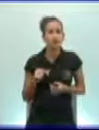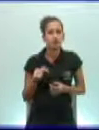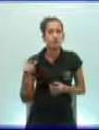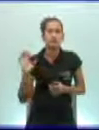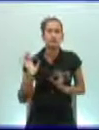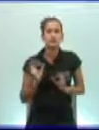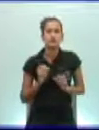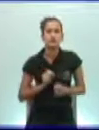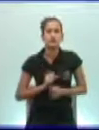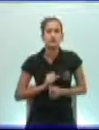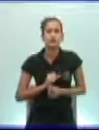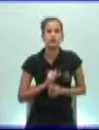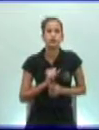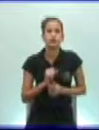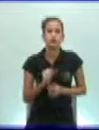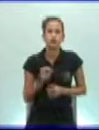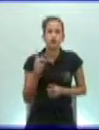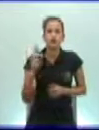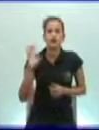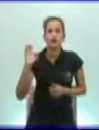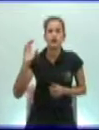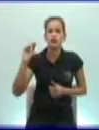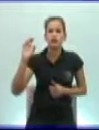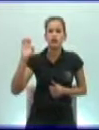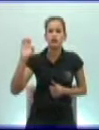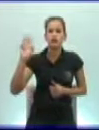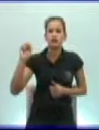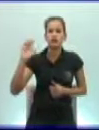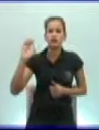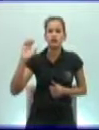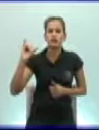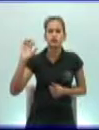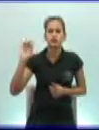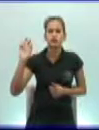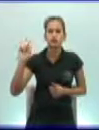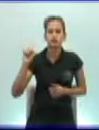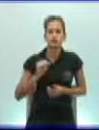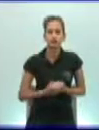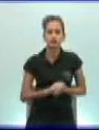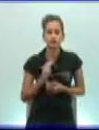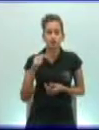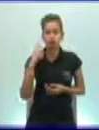De inmediato les presento la primera actividad.